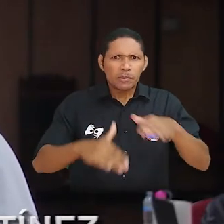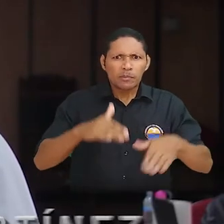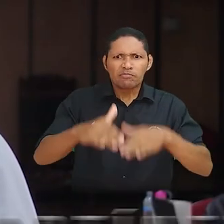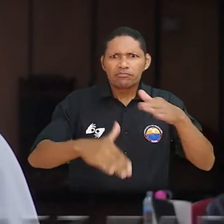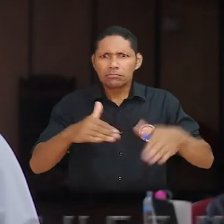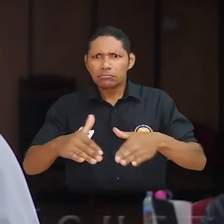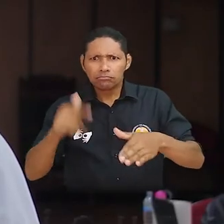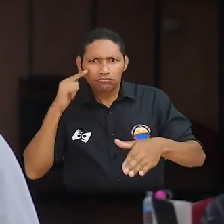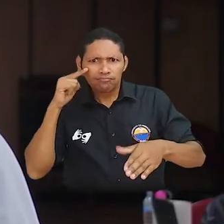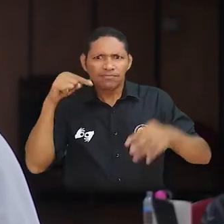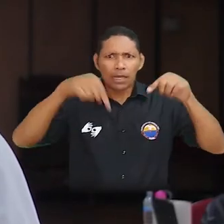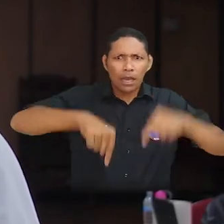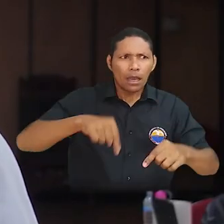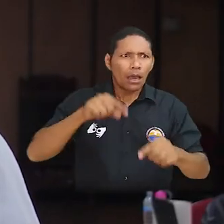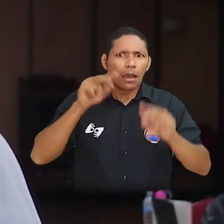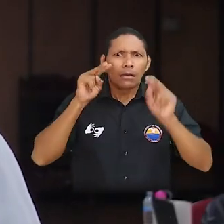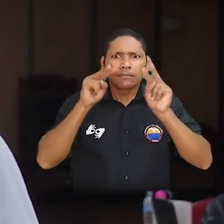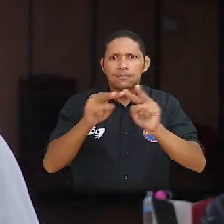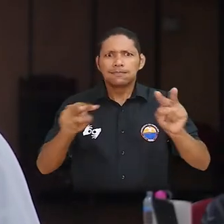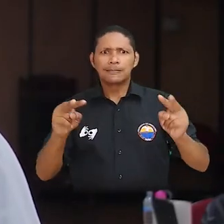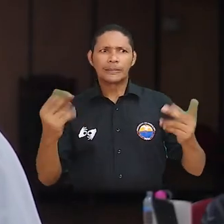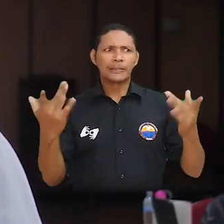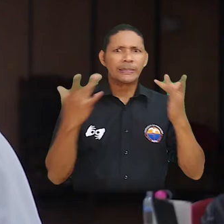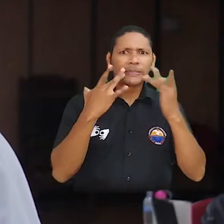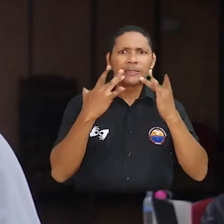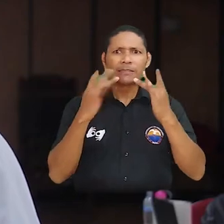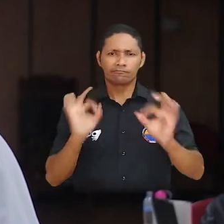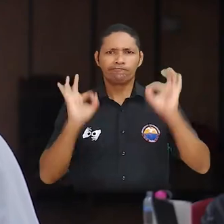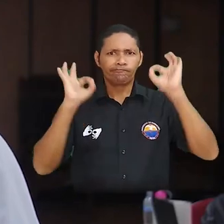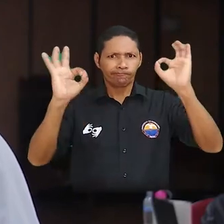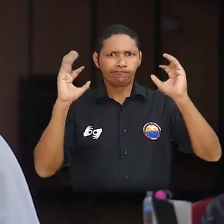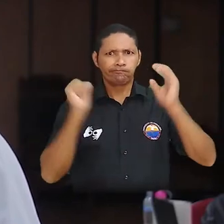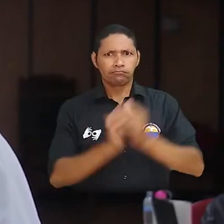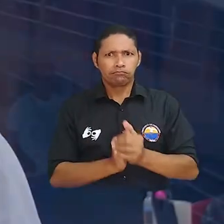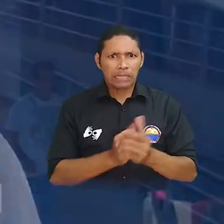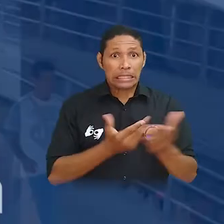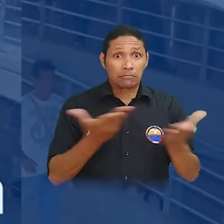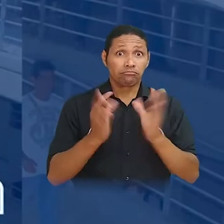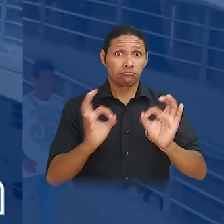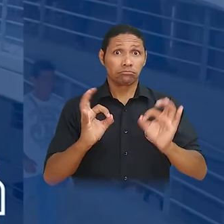electrónica para designar rector para el periodo institucional 2020-2024.